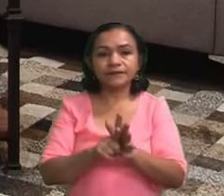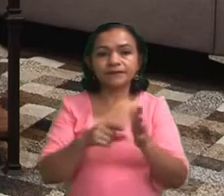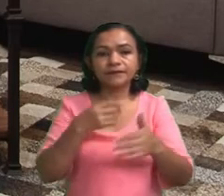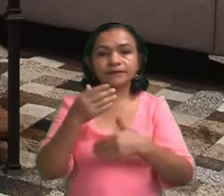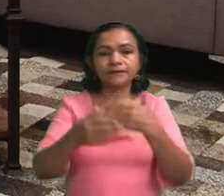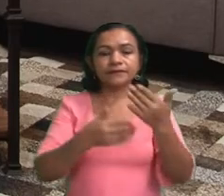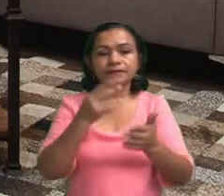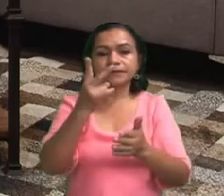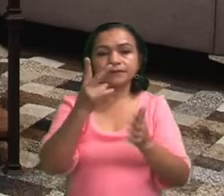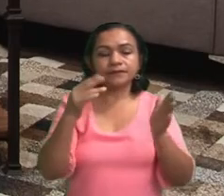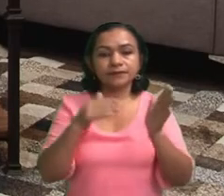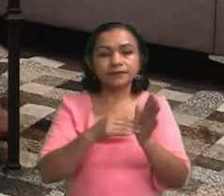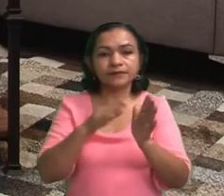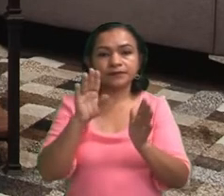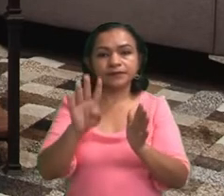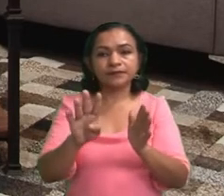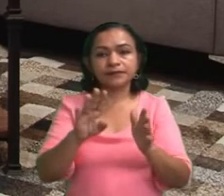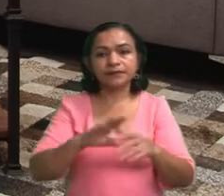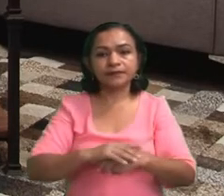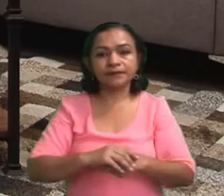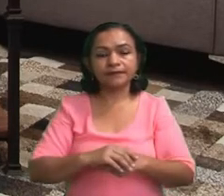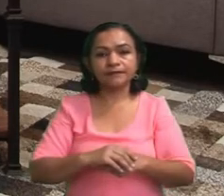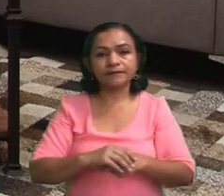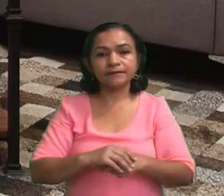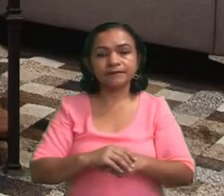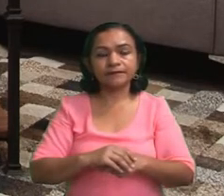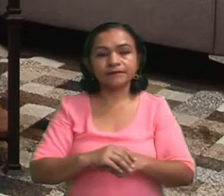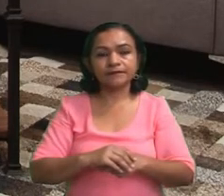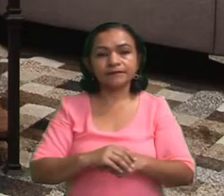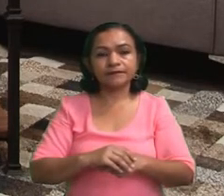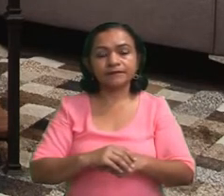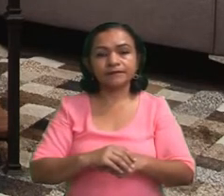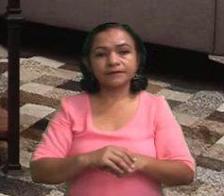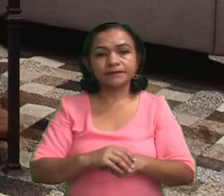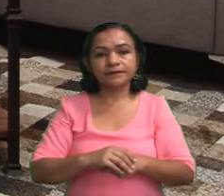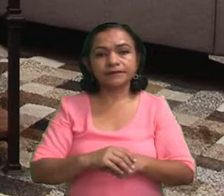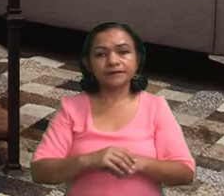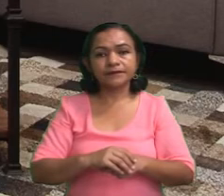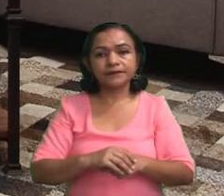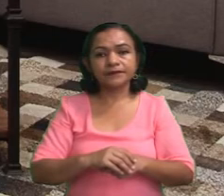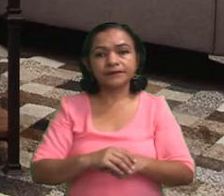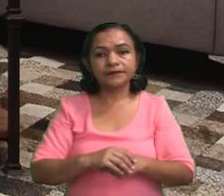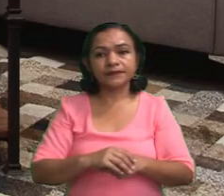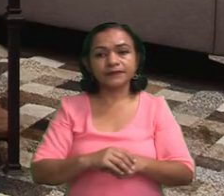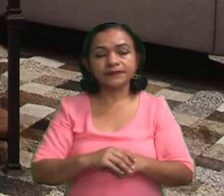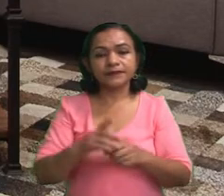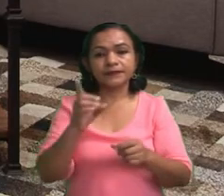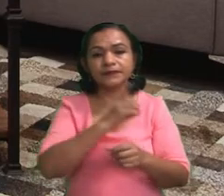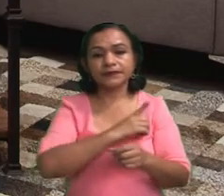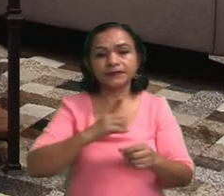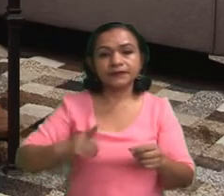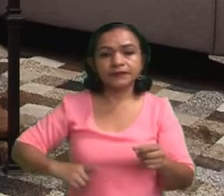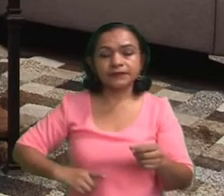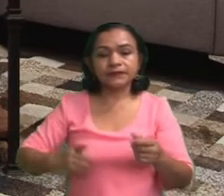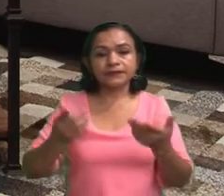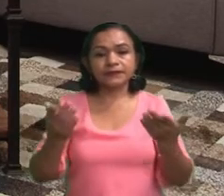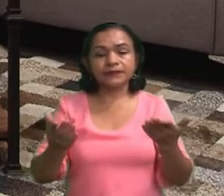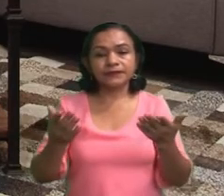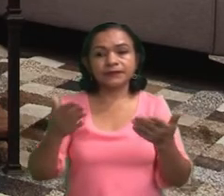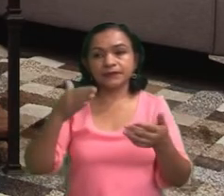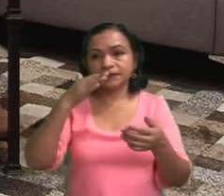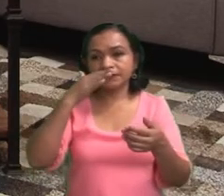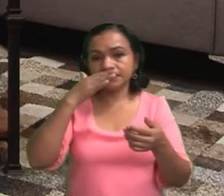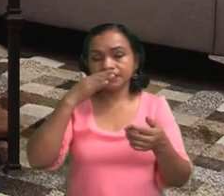en 2004, ¿no? Para entender todo. Sí, la iniciativa de ley fue presentada por diputados de la bancada sandinista en